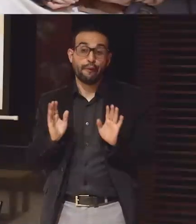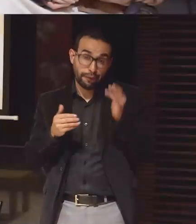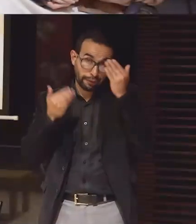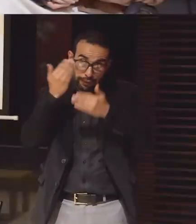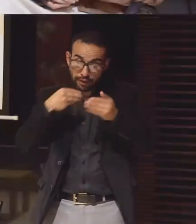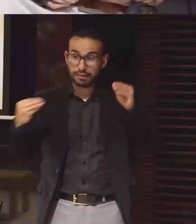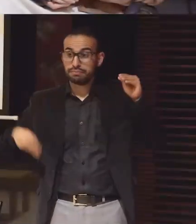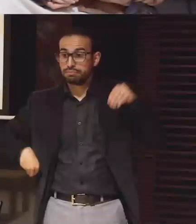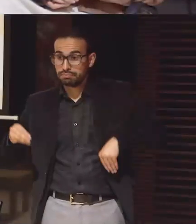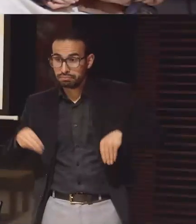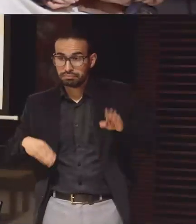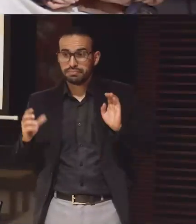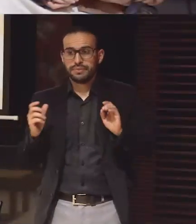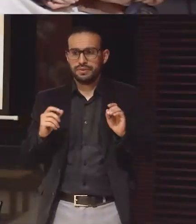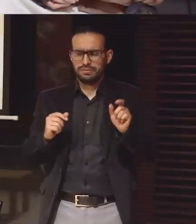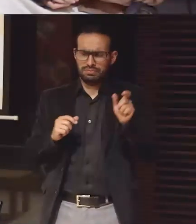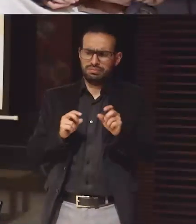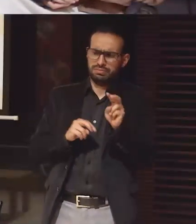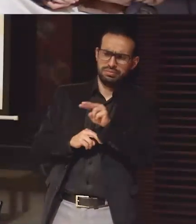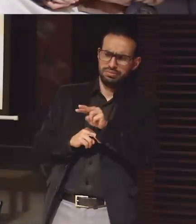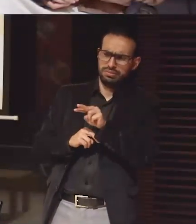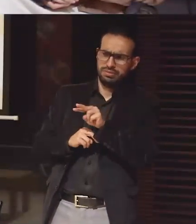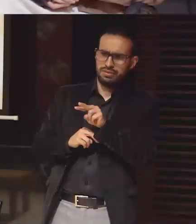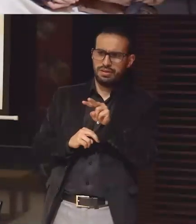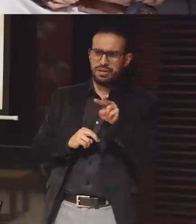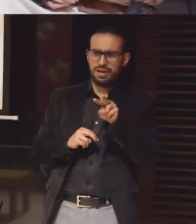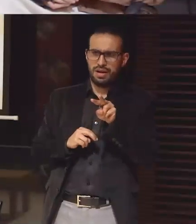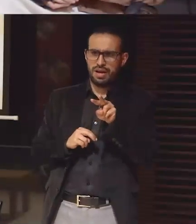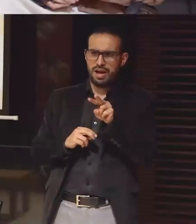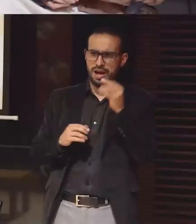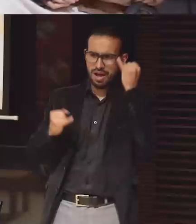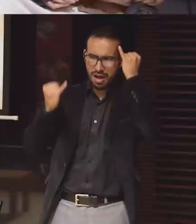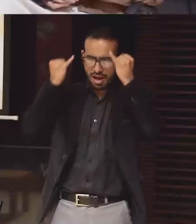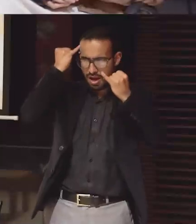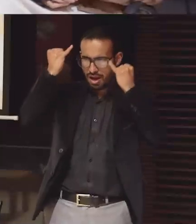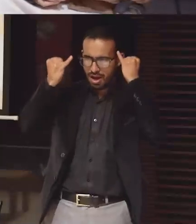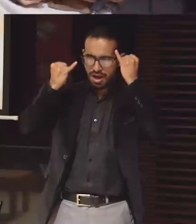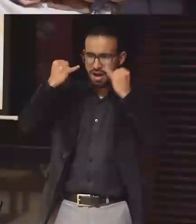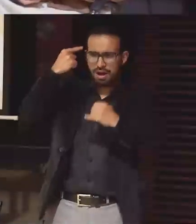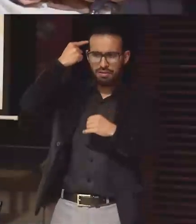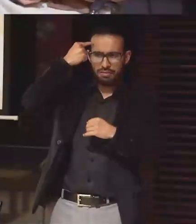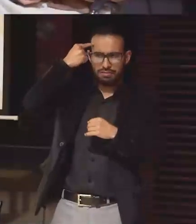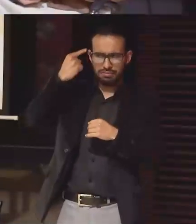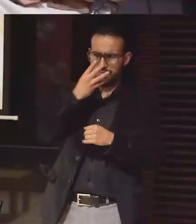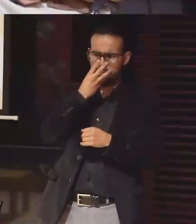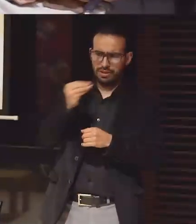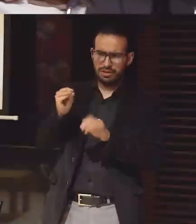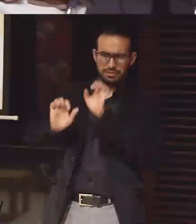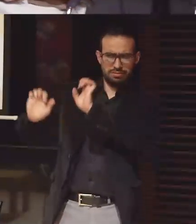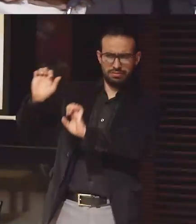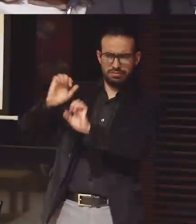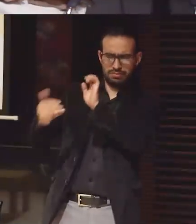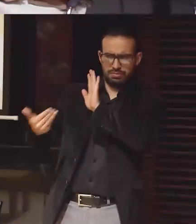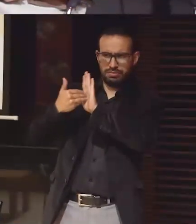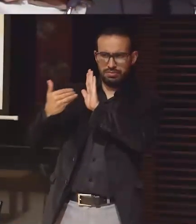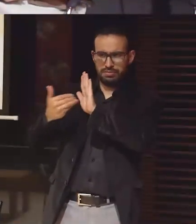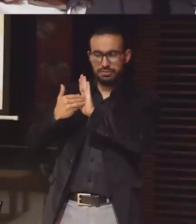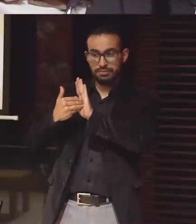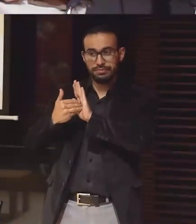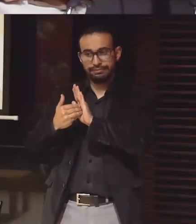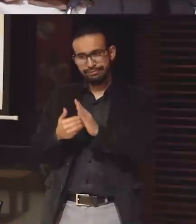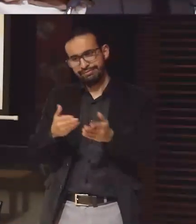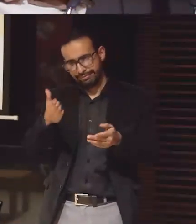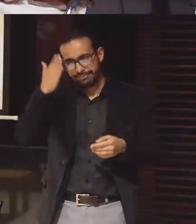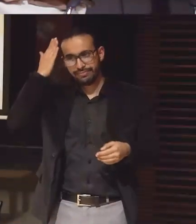la gente crear un antagonista en su vida. Y como cuando uno